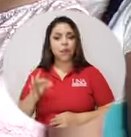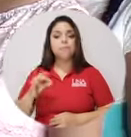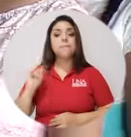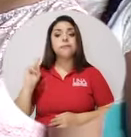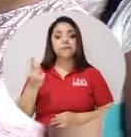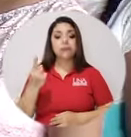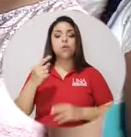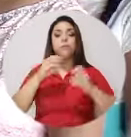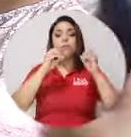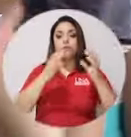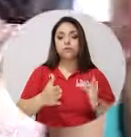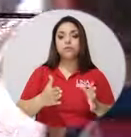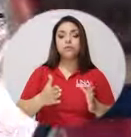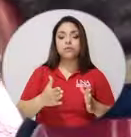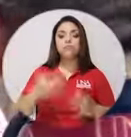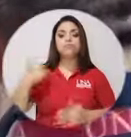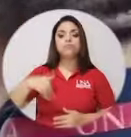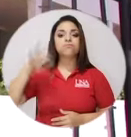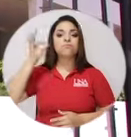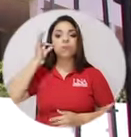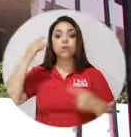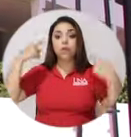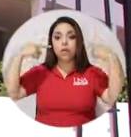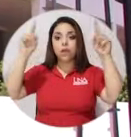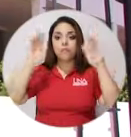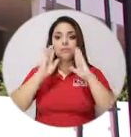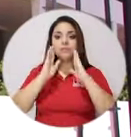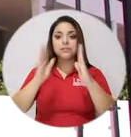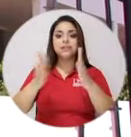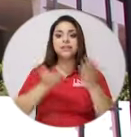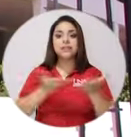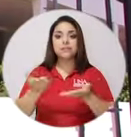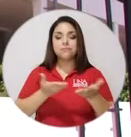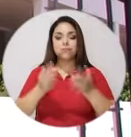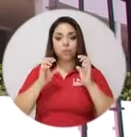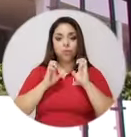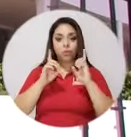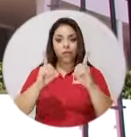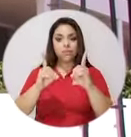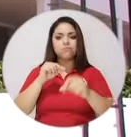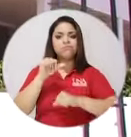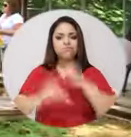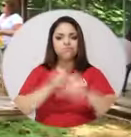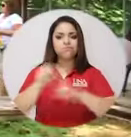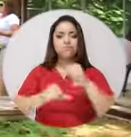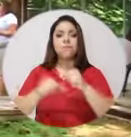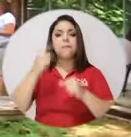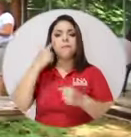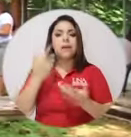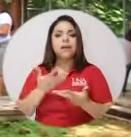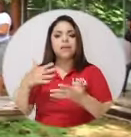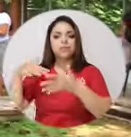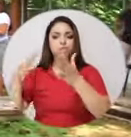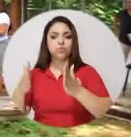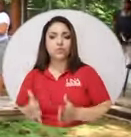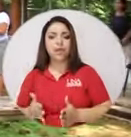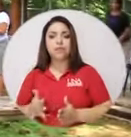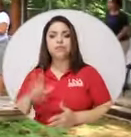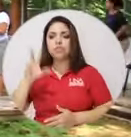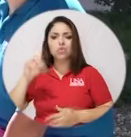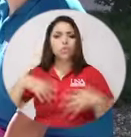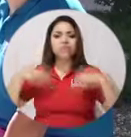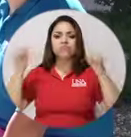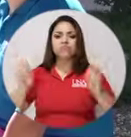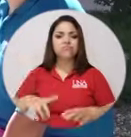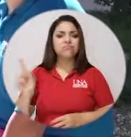siguientes. Una es que los profesores y profesoras logramos atender el servicio educativo, hicimos esfuerzos porque los estudiantes